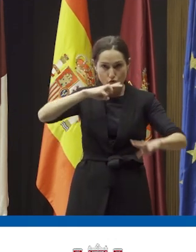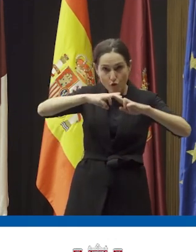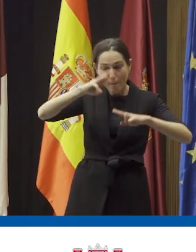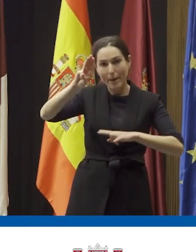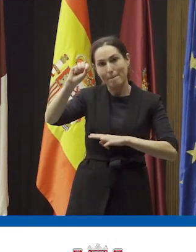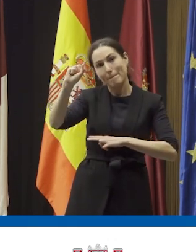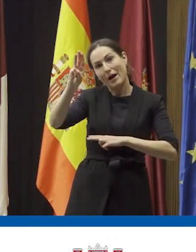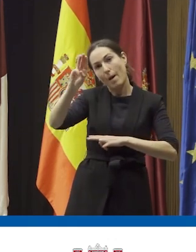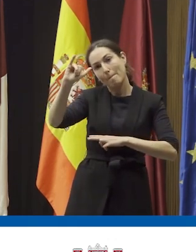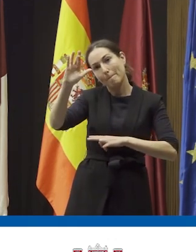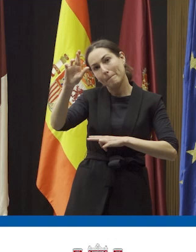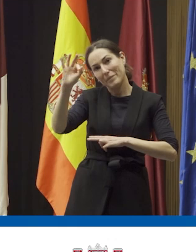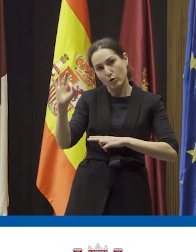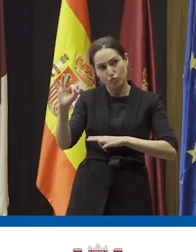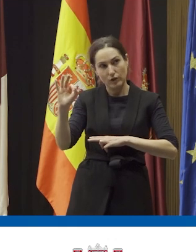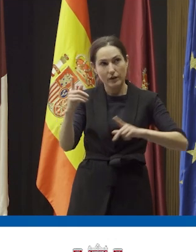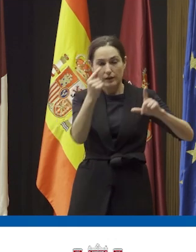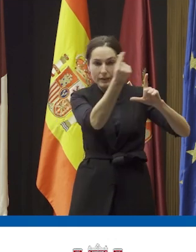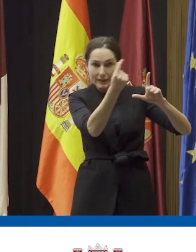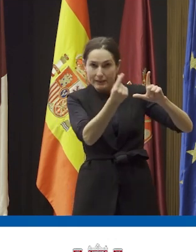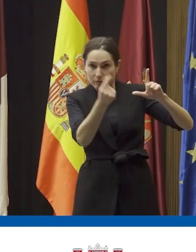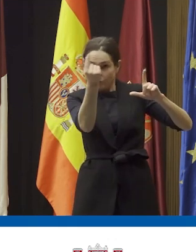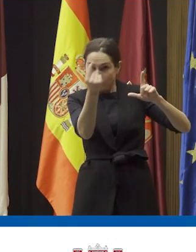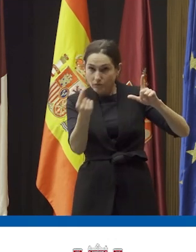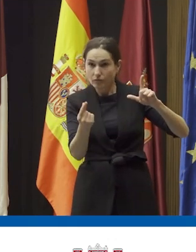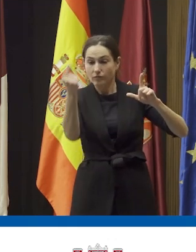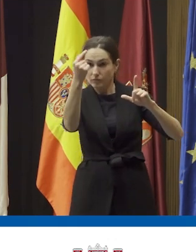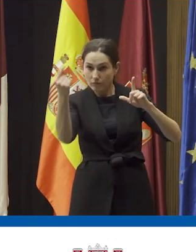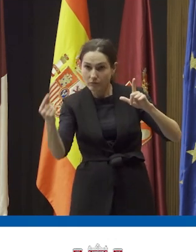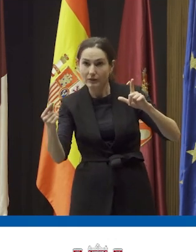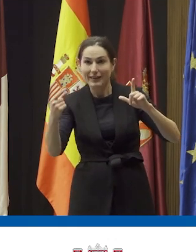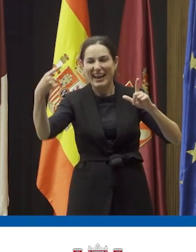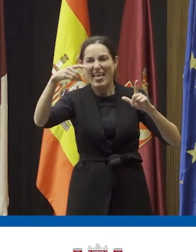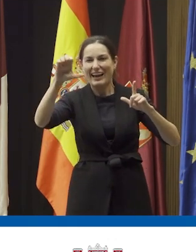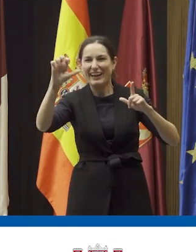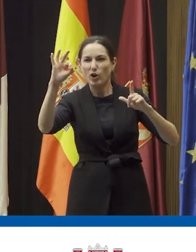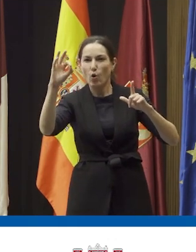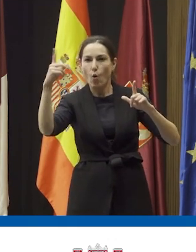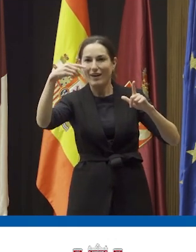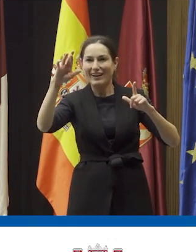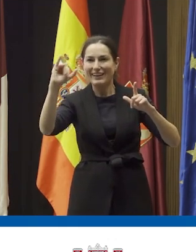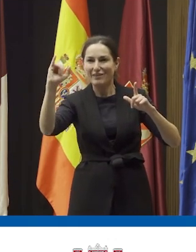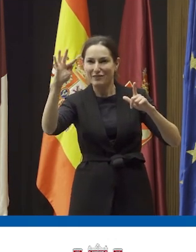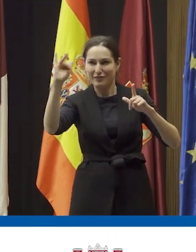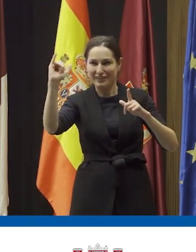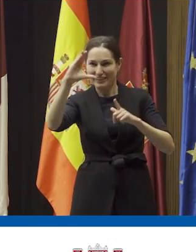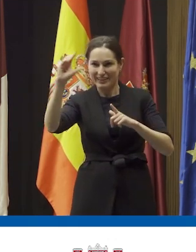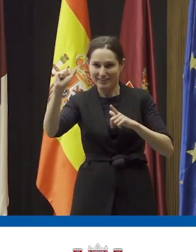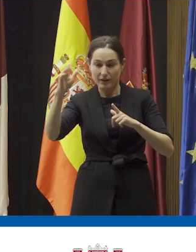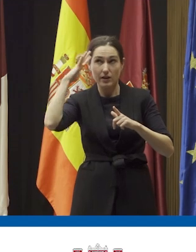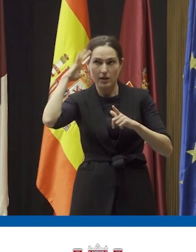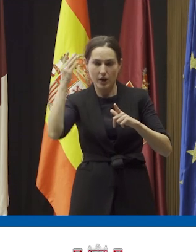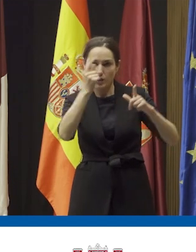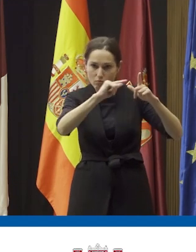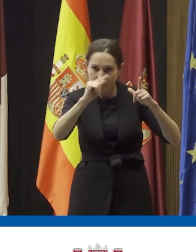la escritura tanto jeroglífica como también expresar ideas también. Bueno, esto es un papiro,